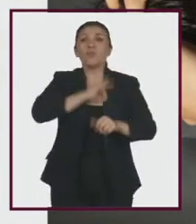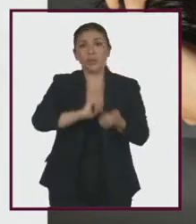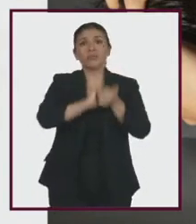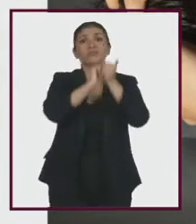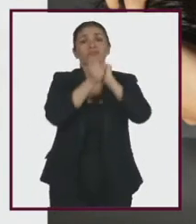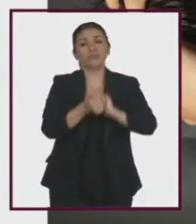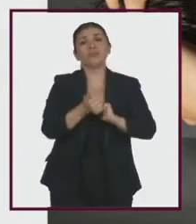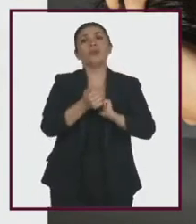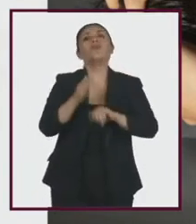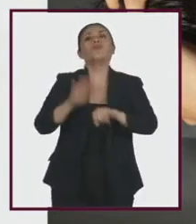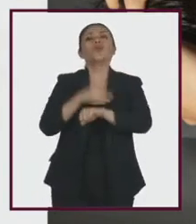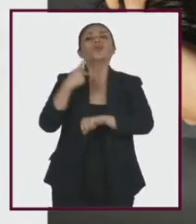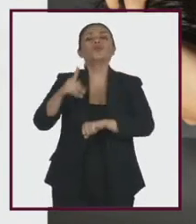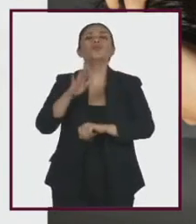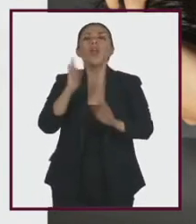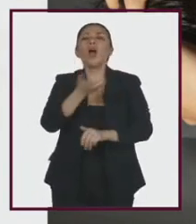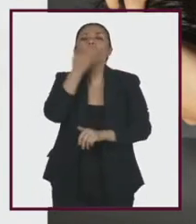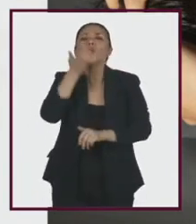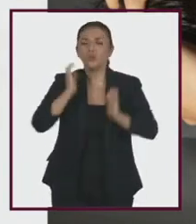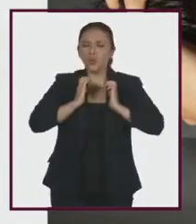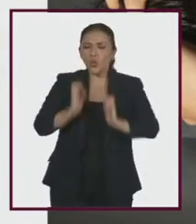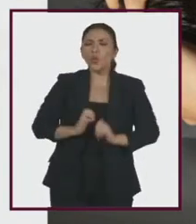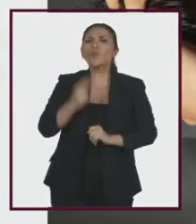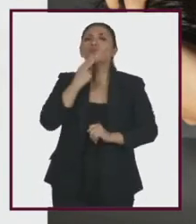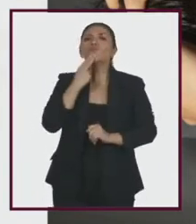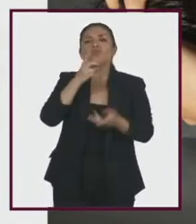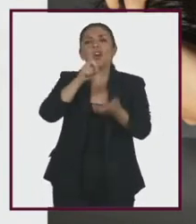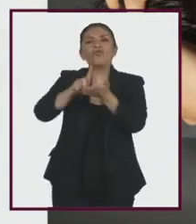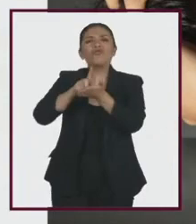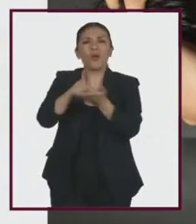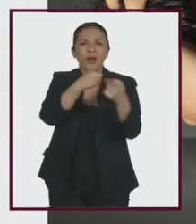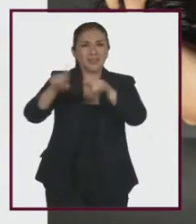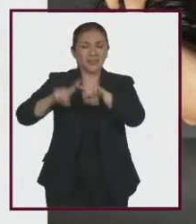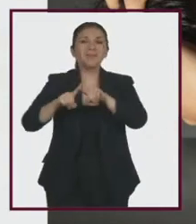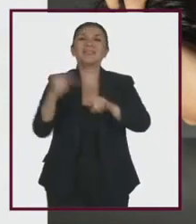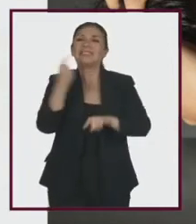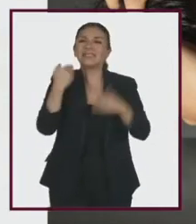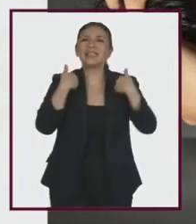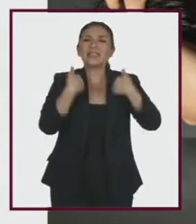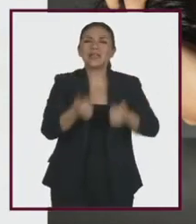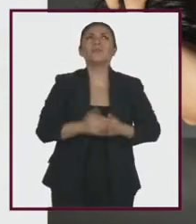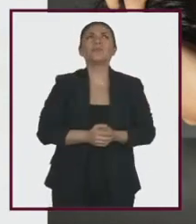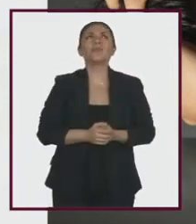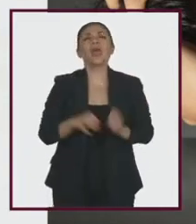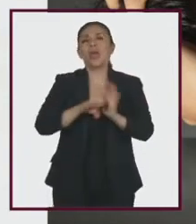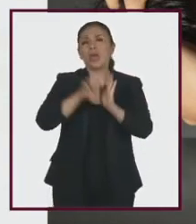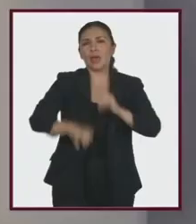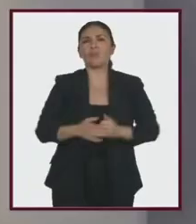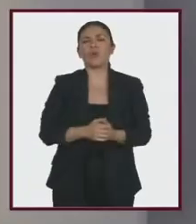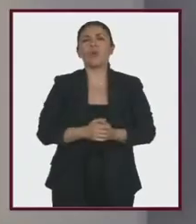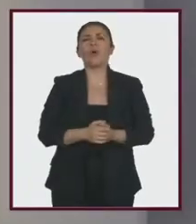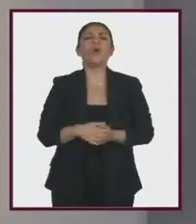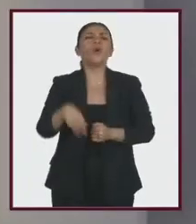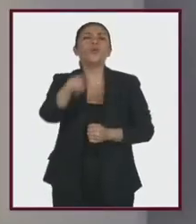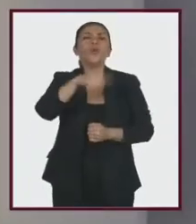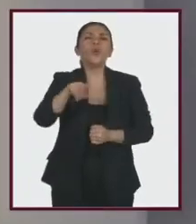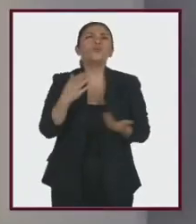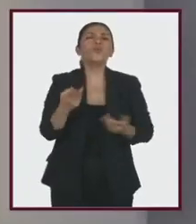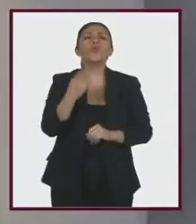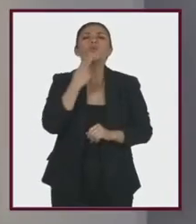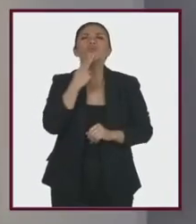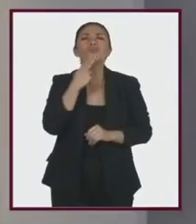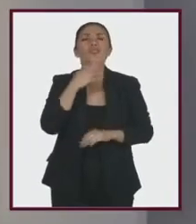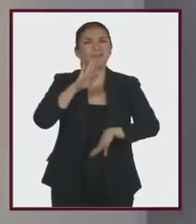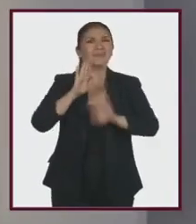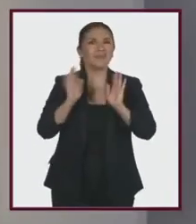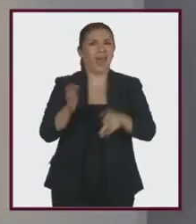consumo de sustancias. Entonces, tenemos que poder definir cuando hablamos de un consumo nocivo, de